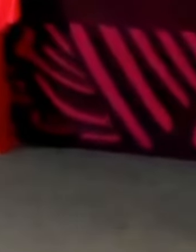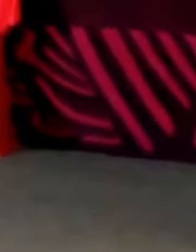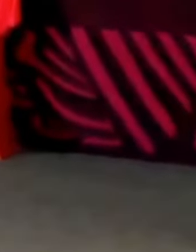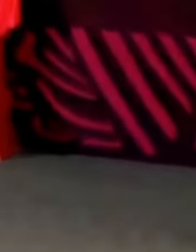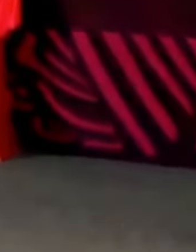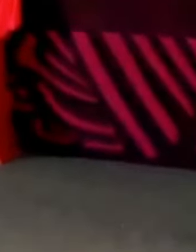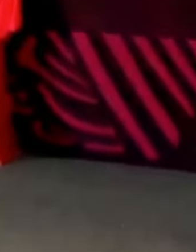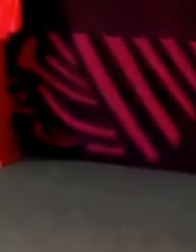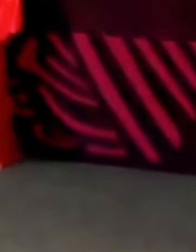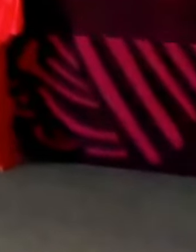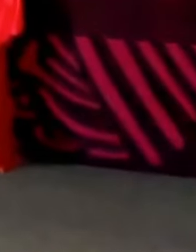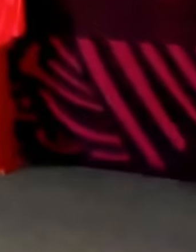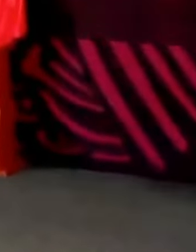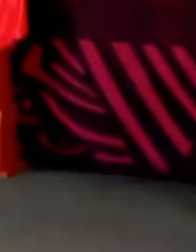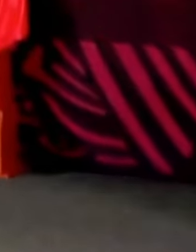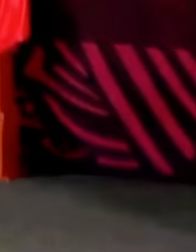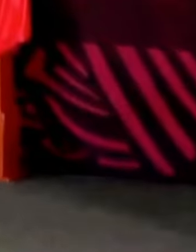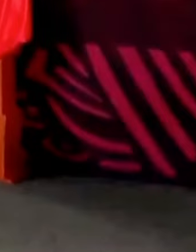¿La de ánimo?